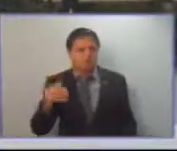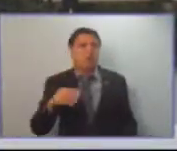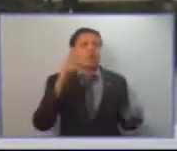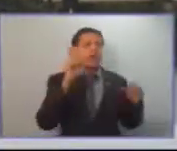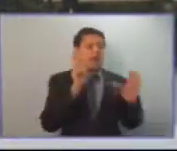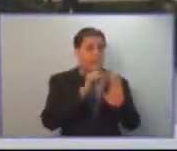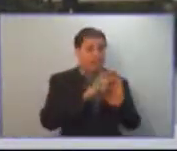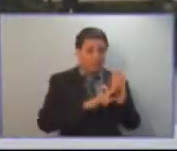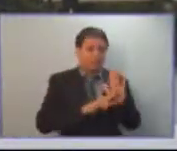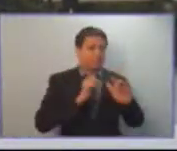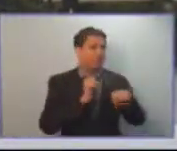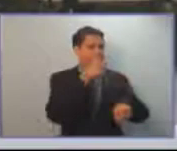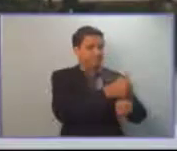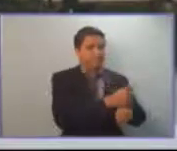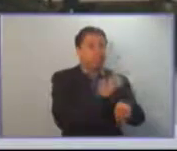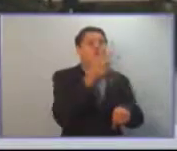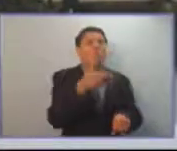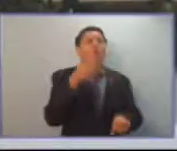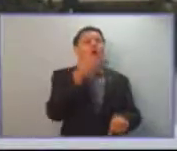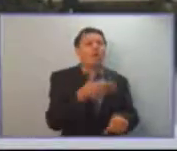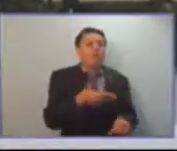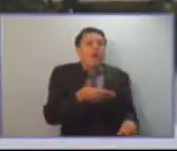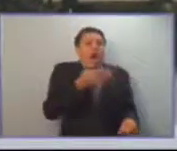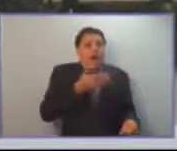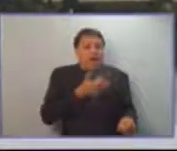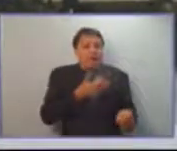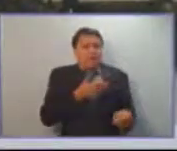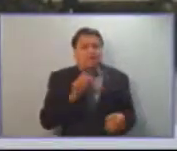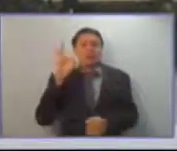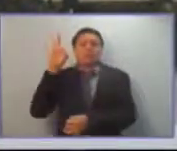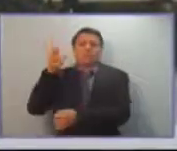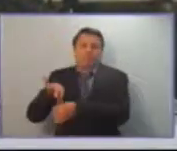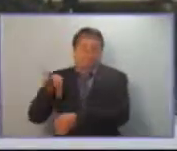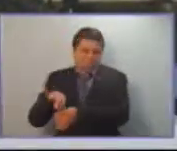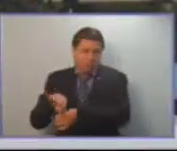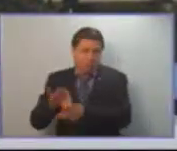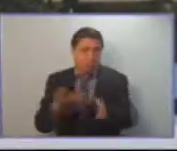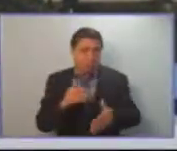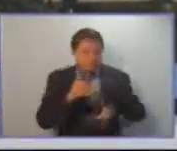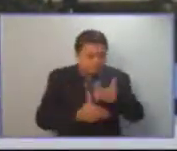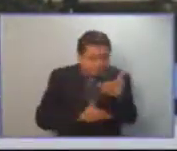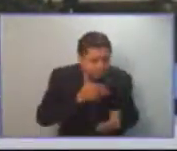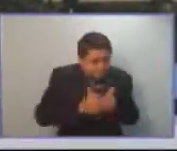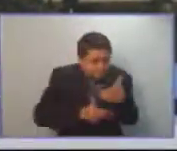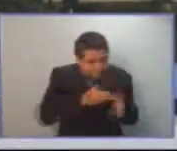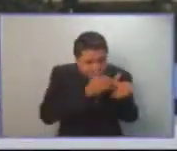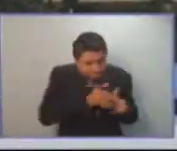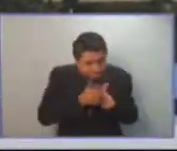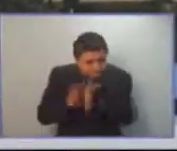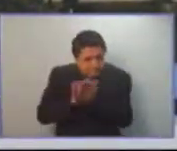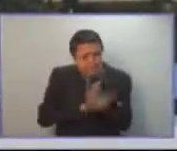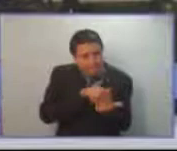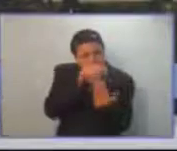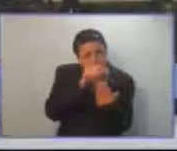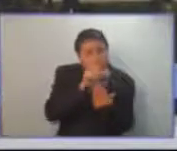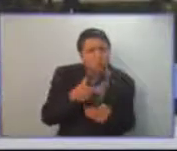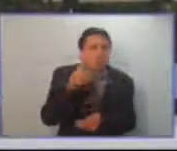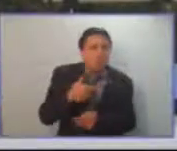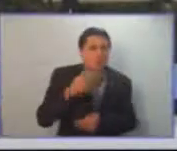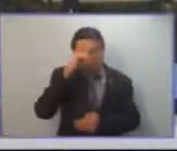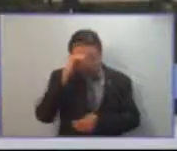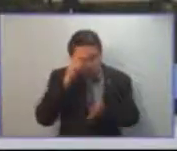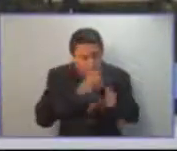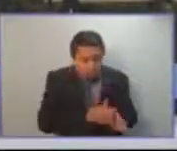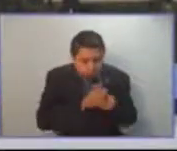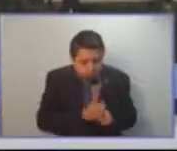estén firmes al menos 1 año antes, porque su planificación de un proceso electoral es de 1 año, o sea,